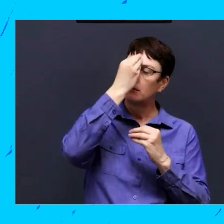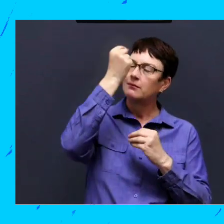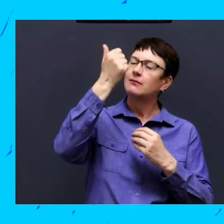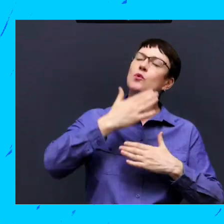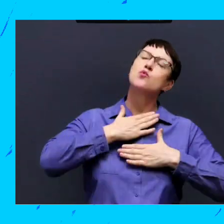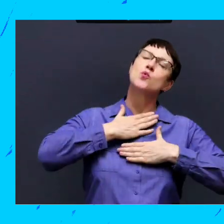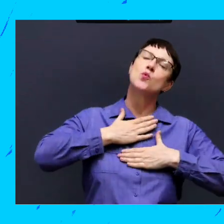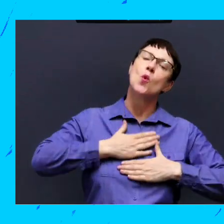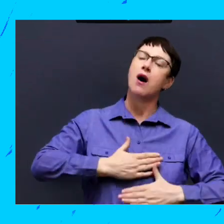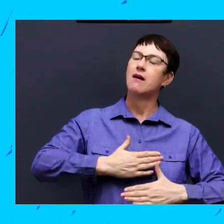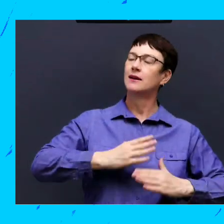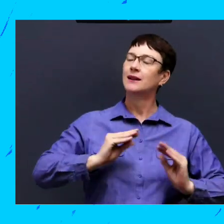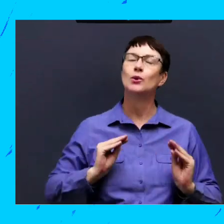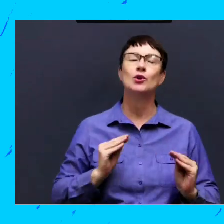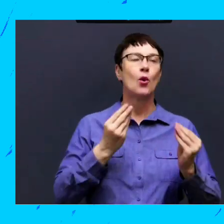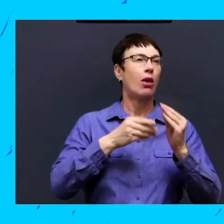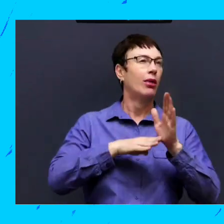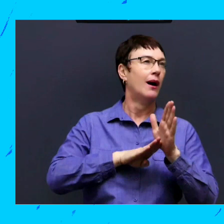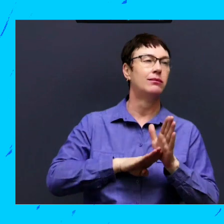pueden prosperar.